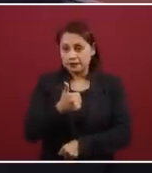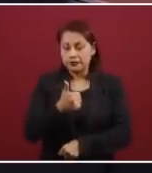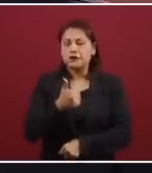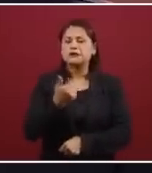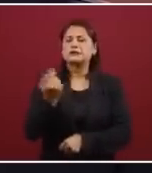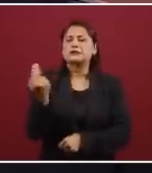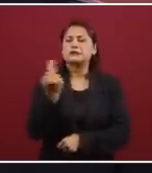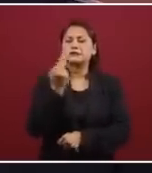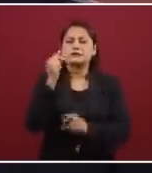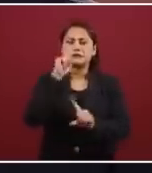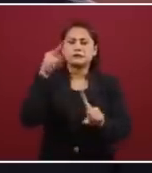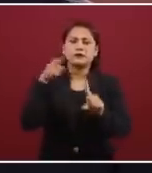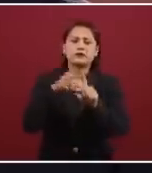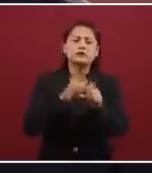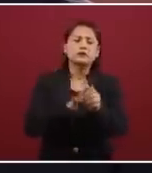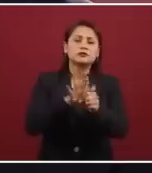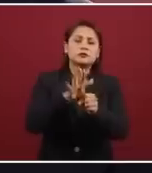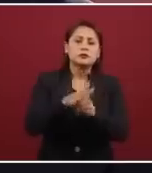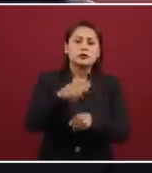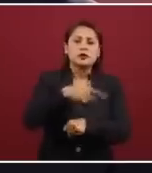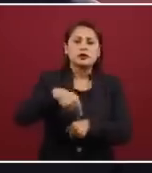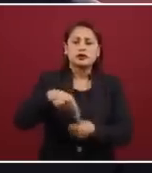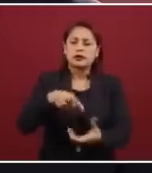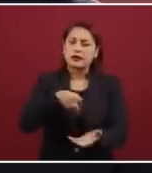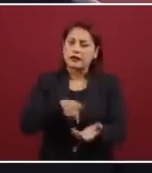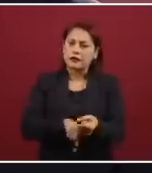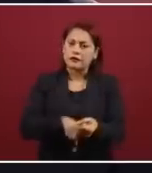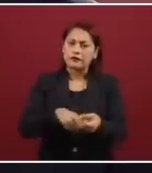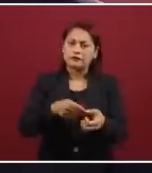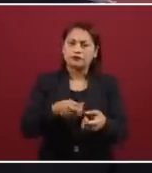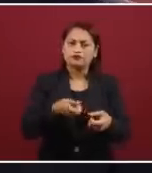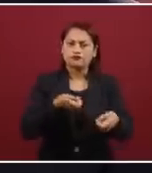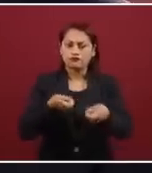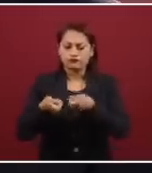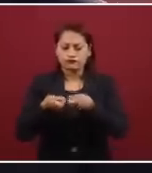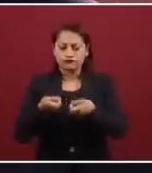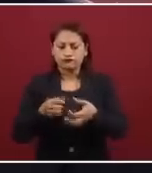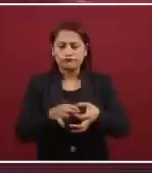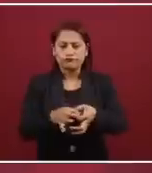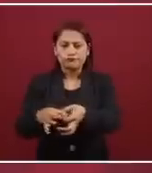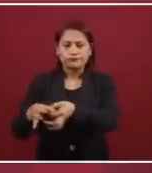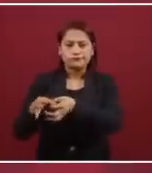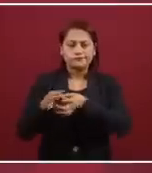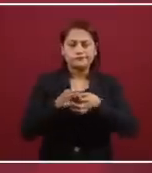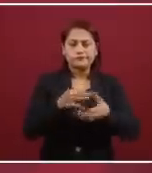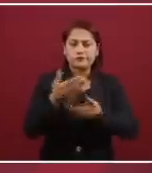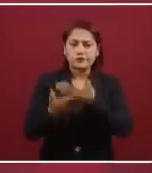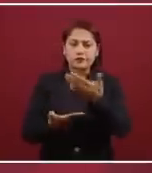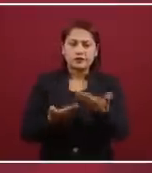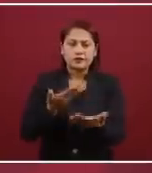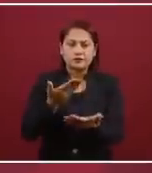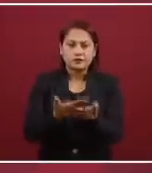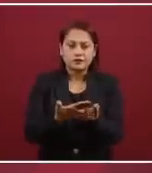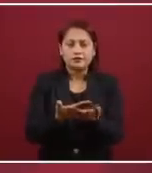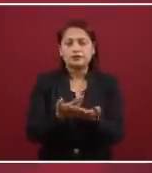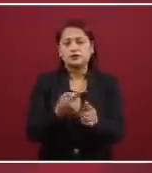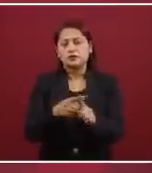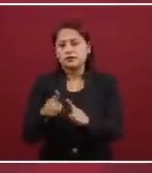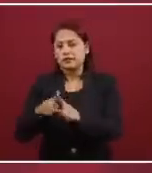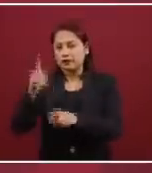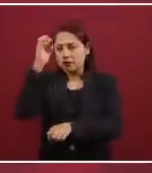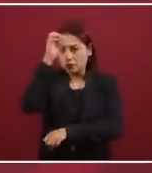de manera sinérgica, de manera coordinada, los servicios culturales y educativos también, y